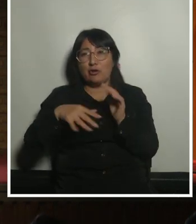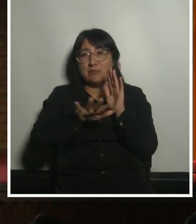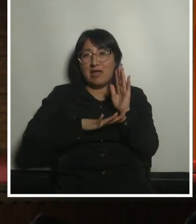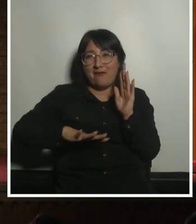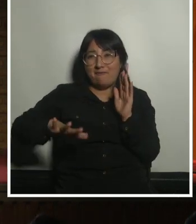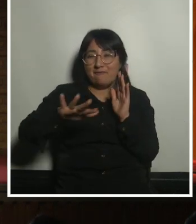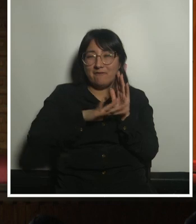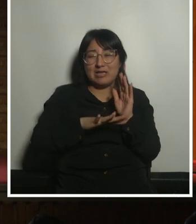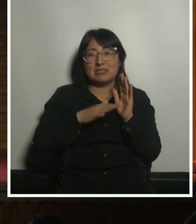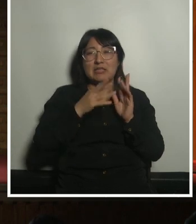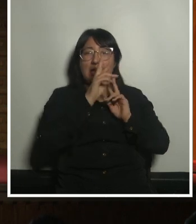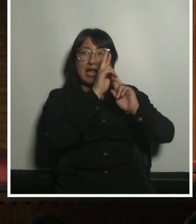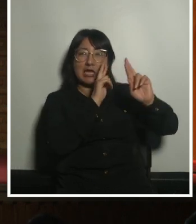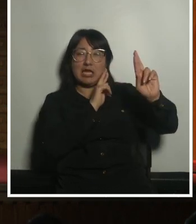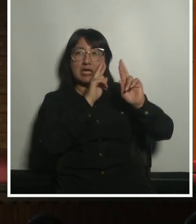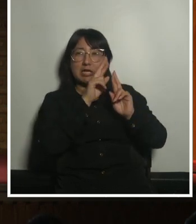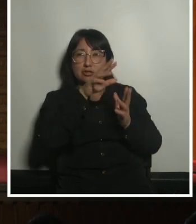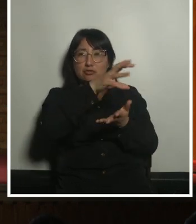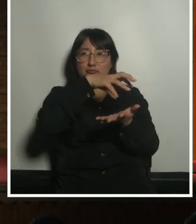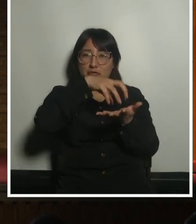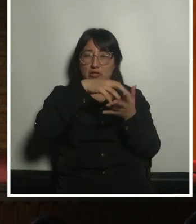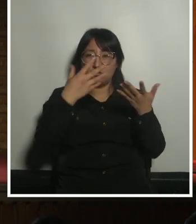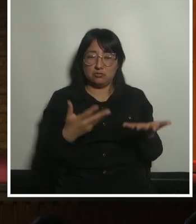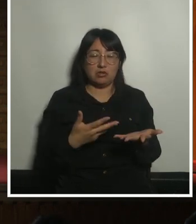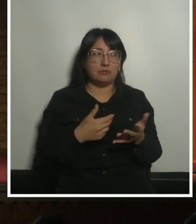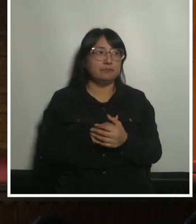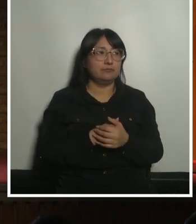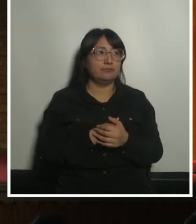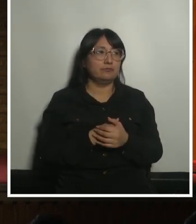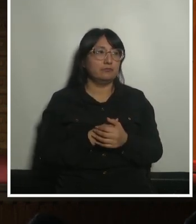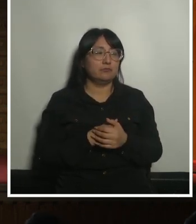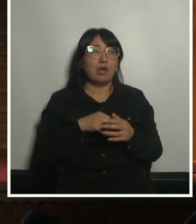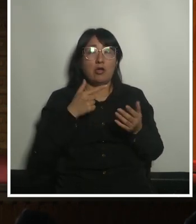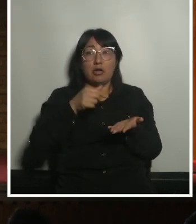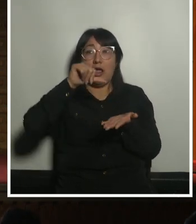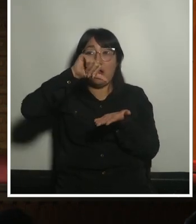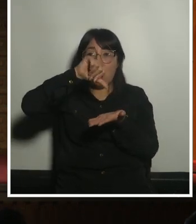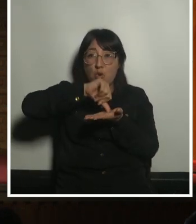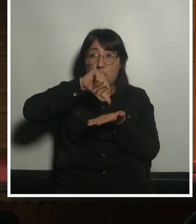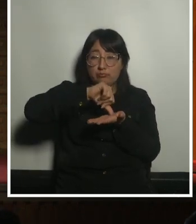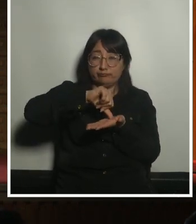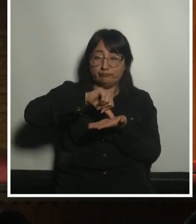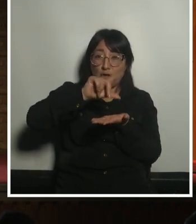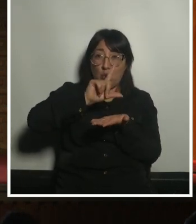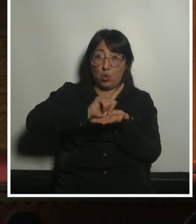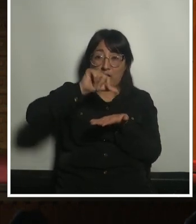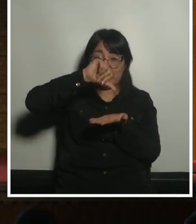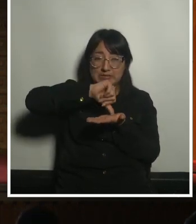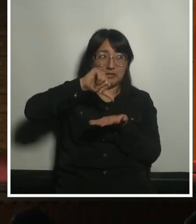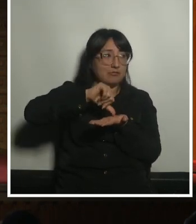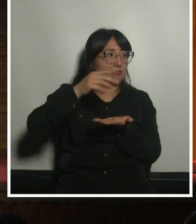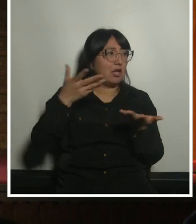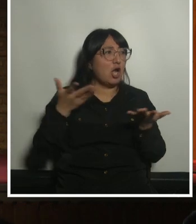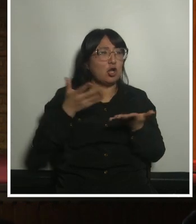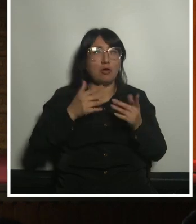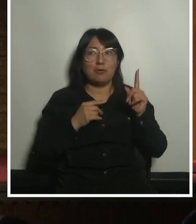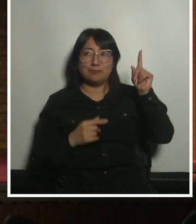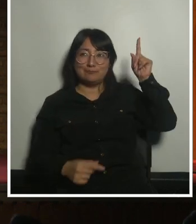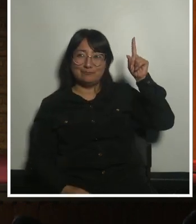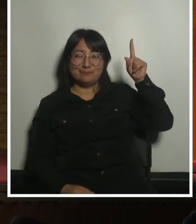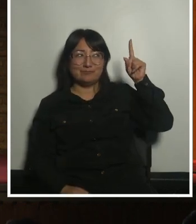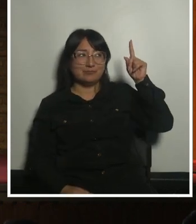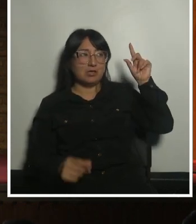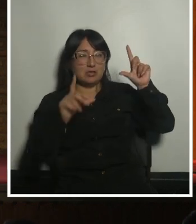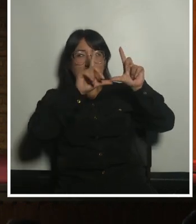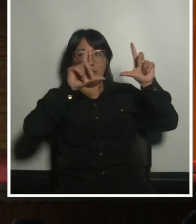nuestra interacción con las ciudades. Gran parte de la zona central está construida así, principalmente el